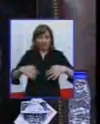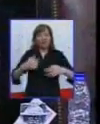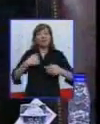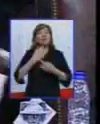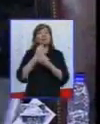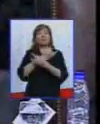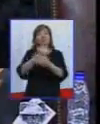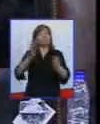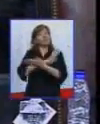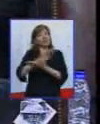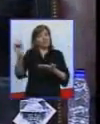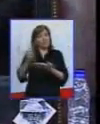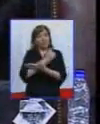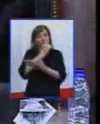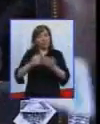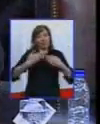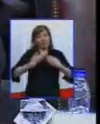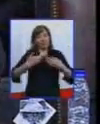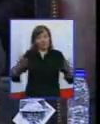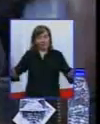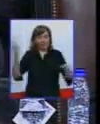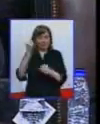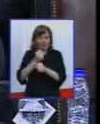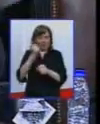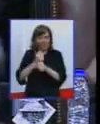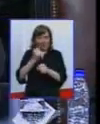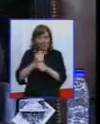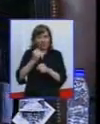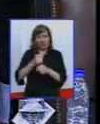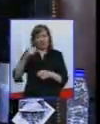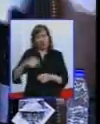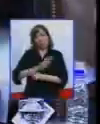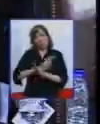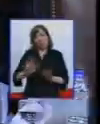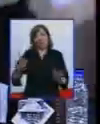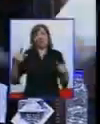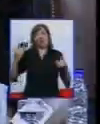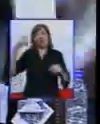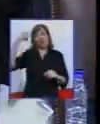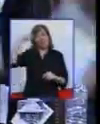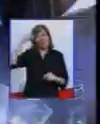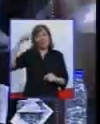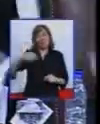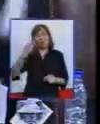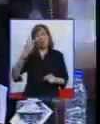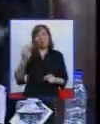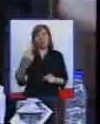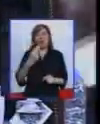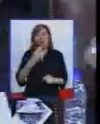dejando formalmente inaugurado el ciclo legislativo correspondiente al año